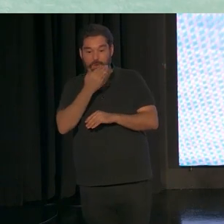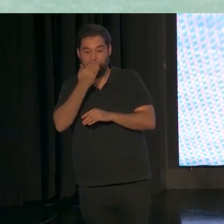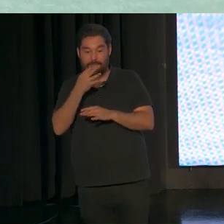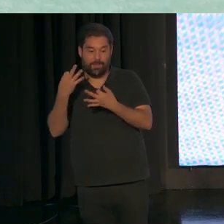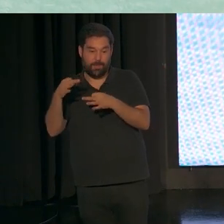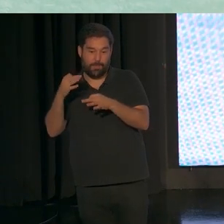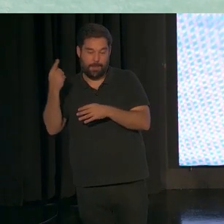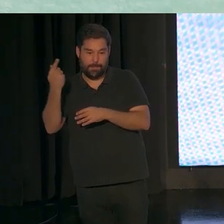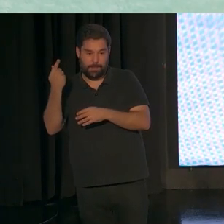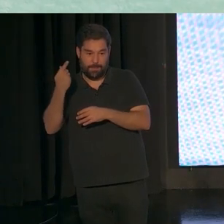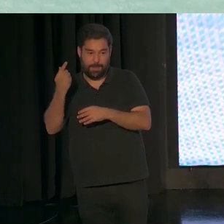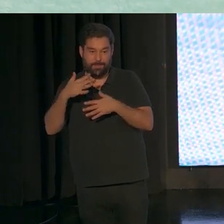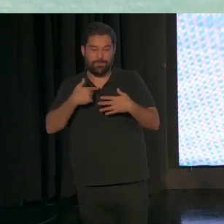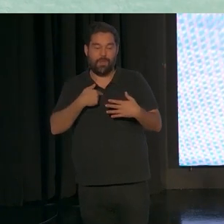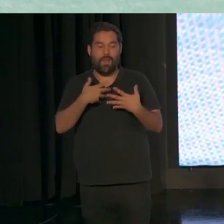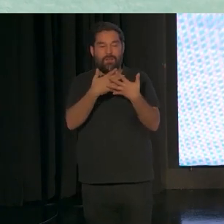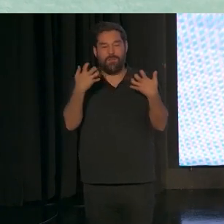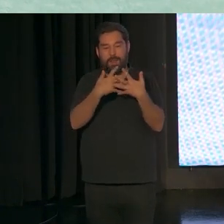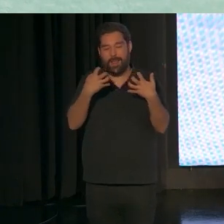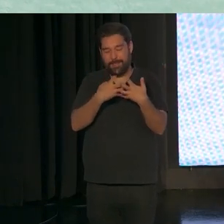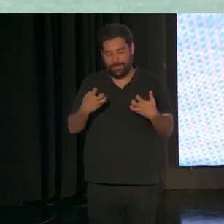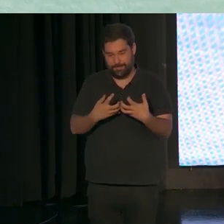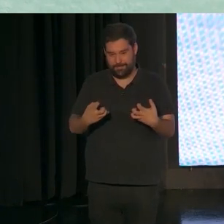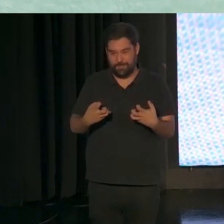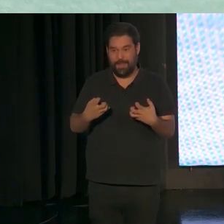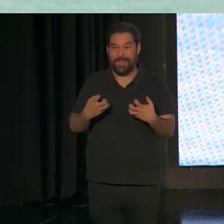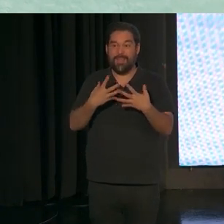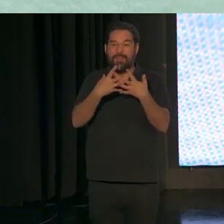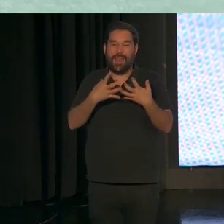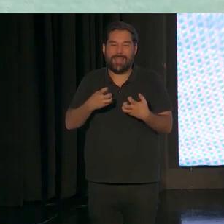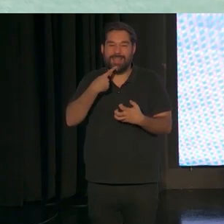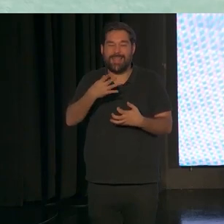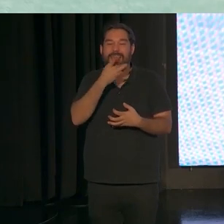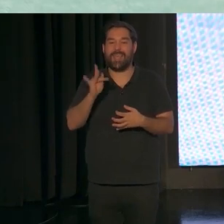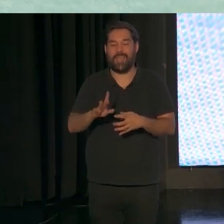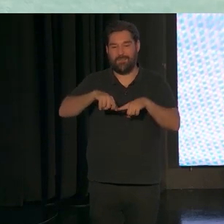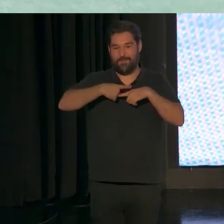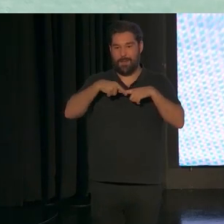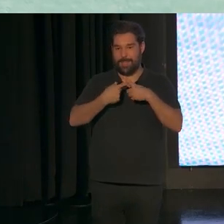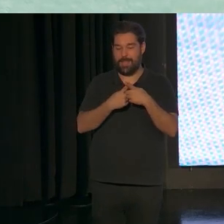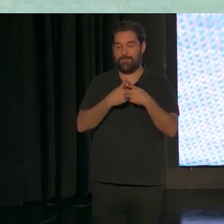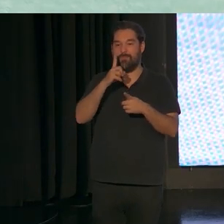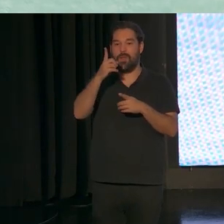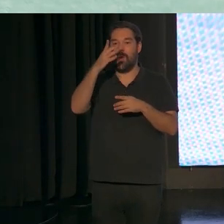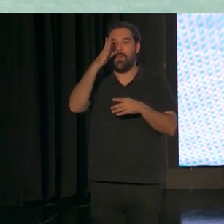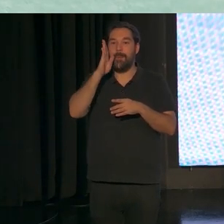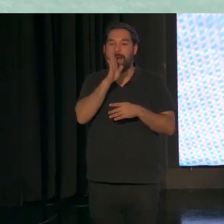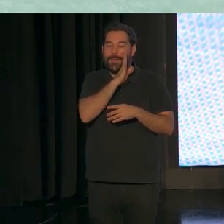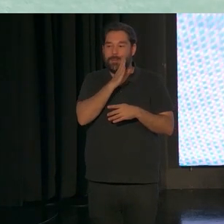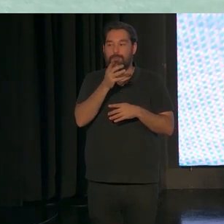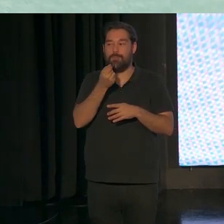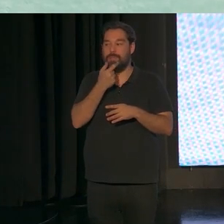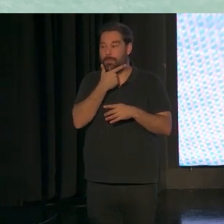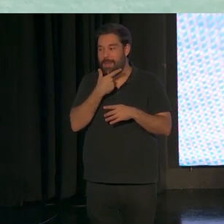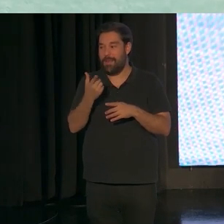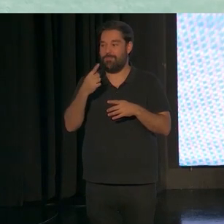para ello voy a utilizar algunas frases que nos llegan de familias no que han vivido ese proceso hace poco una mamá con una hija con síndrome de down que